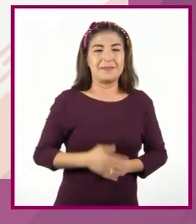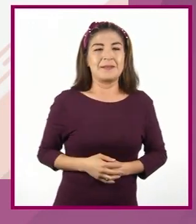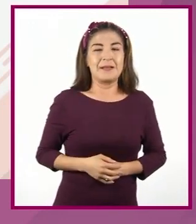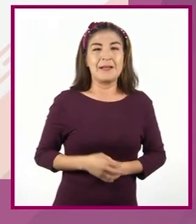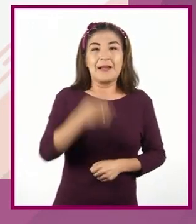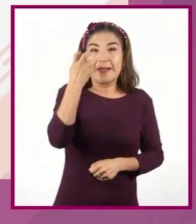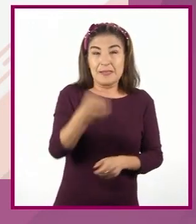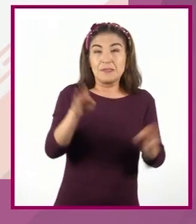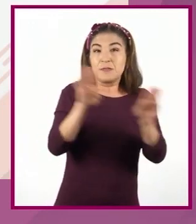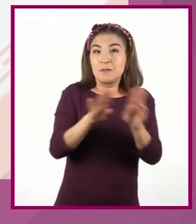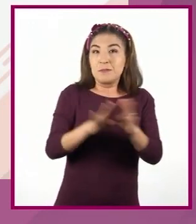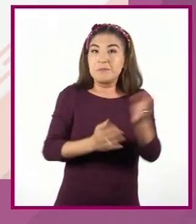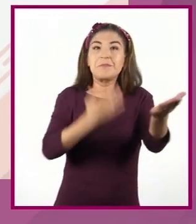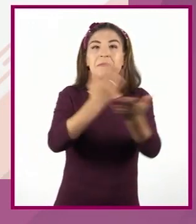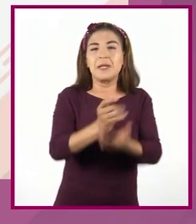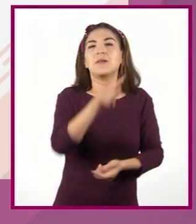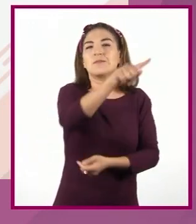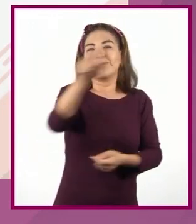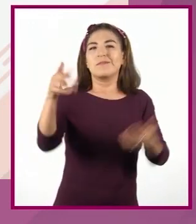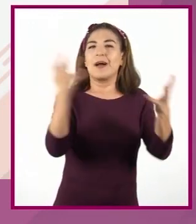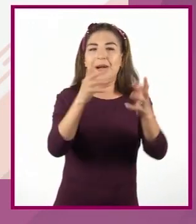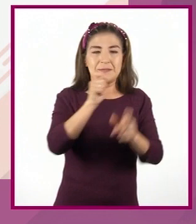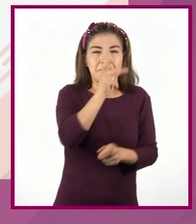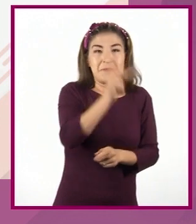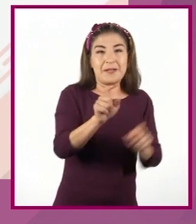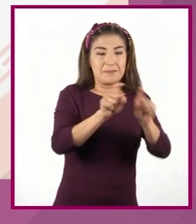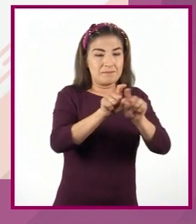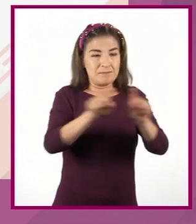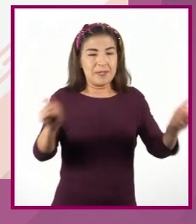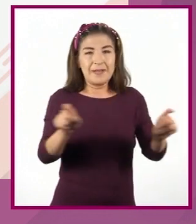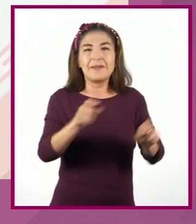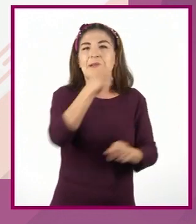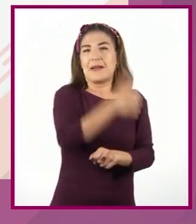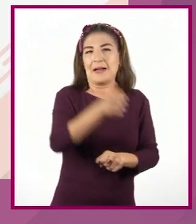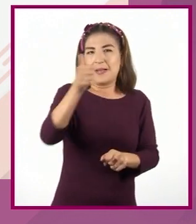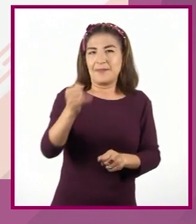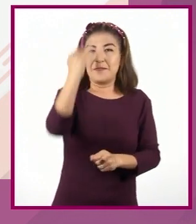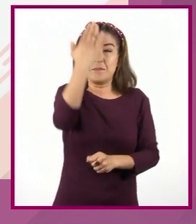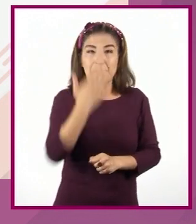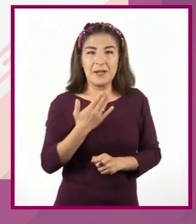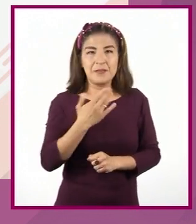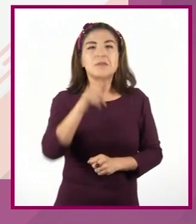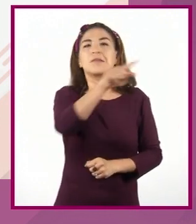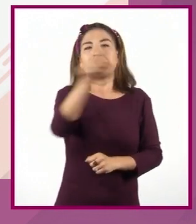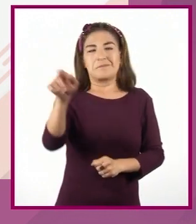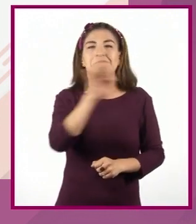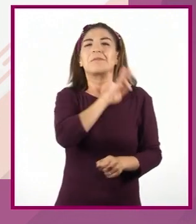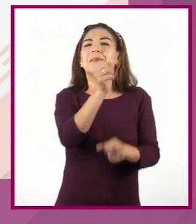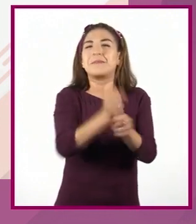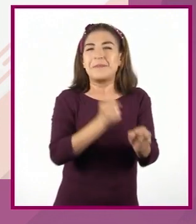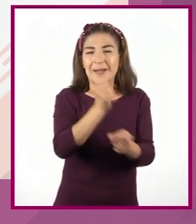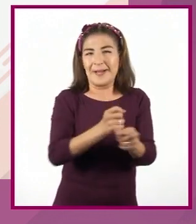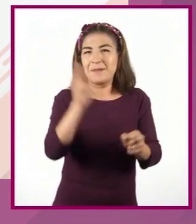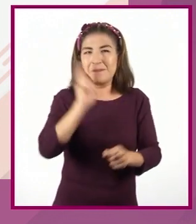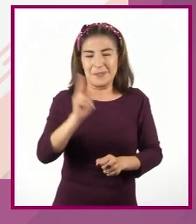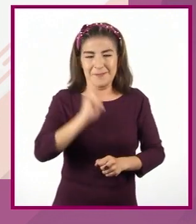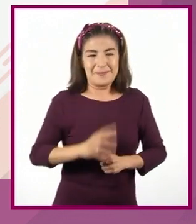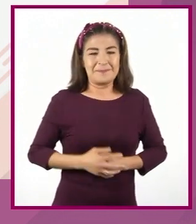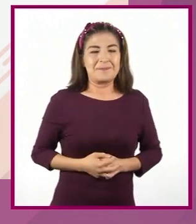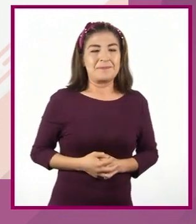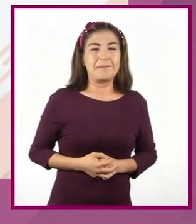partir de lo que se pide, realicen un enunciado por cada petición. Así podrán ensayar. En la